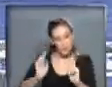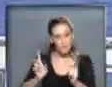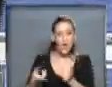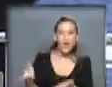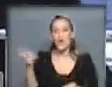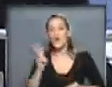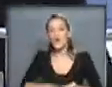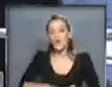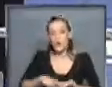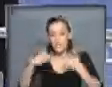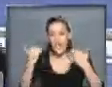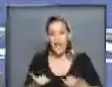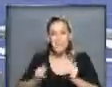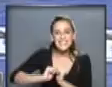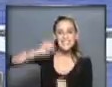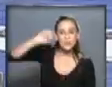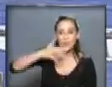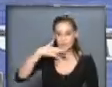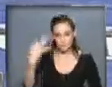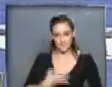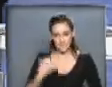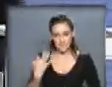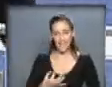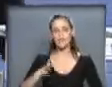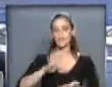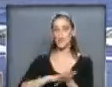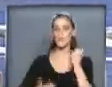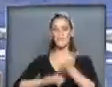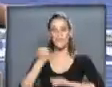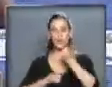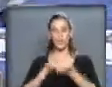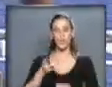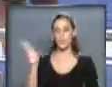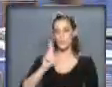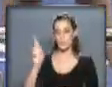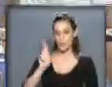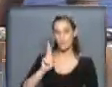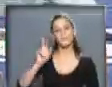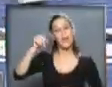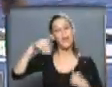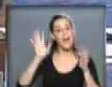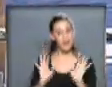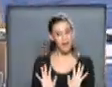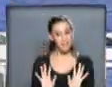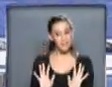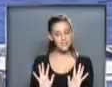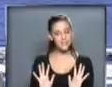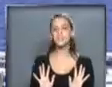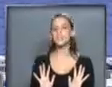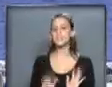con el título Super Gallo de la Federación Internacional de Boxeo Femenino. De esta manera, ha